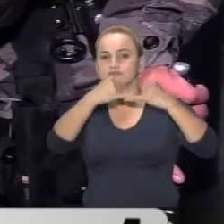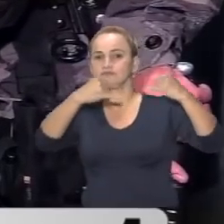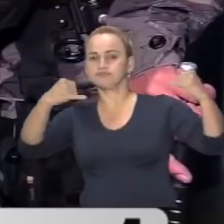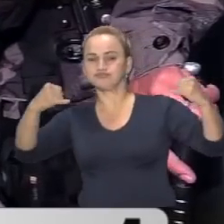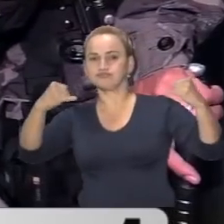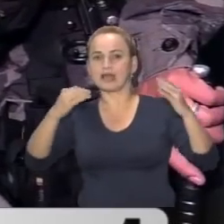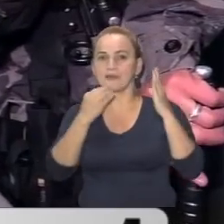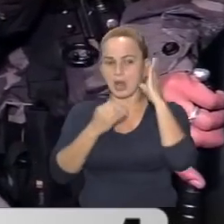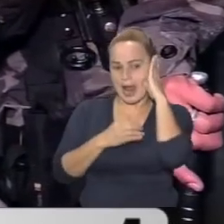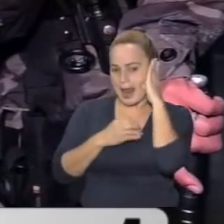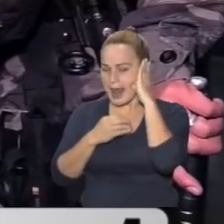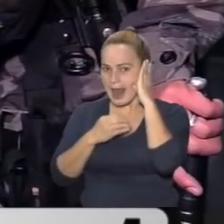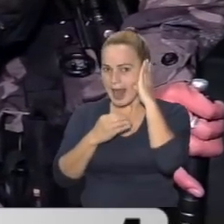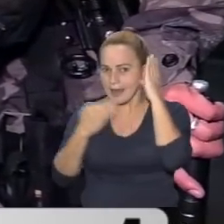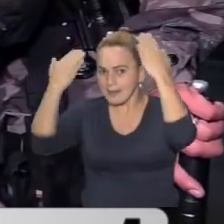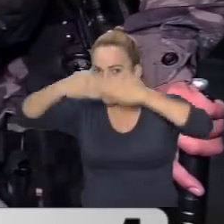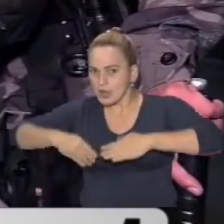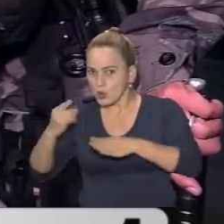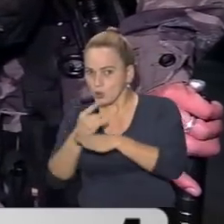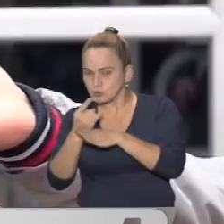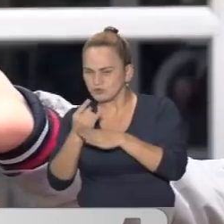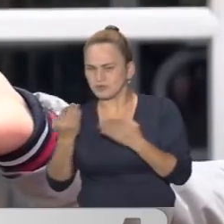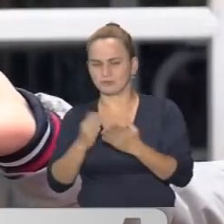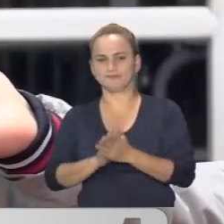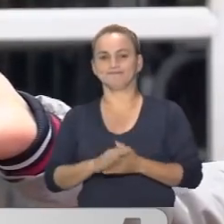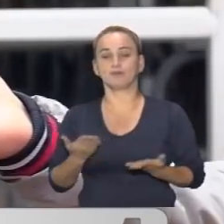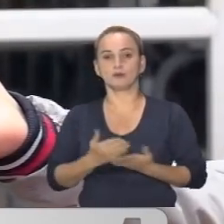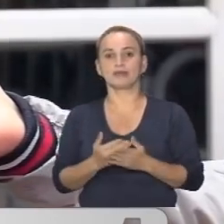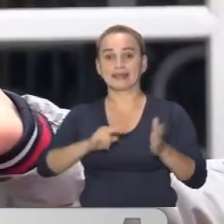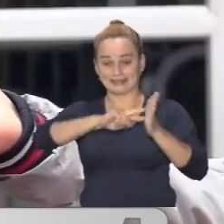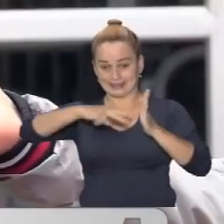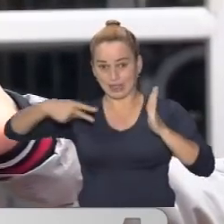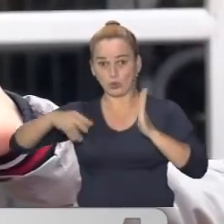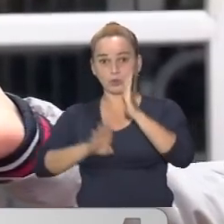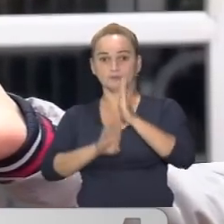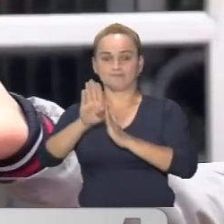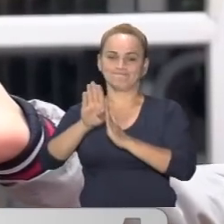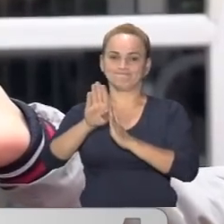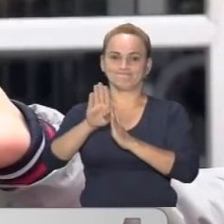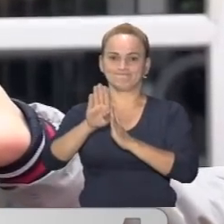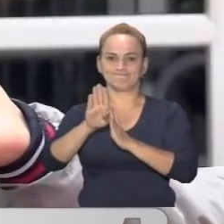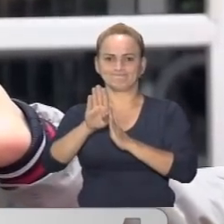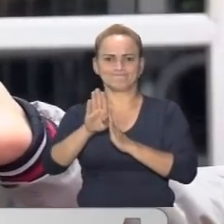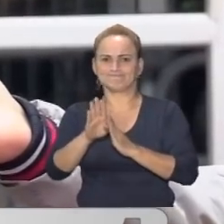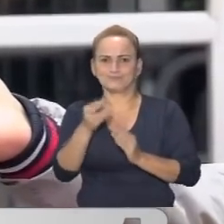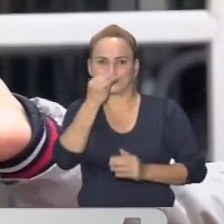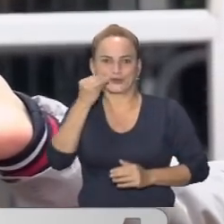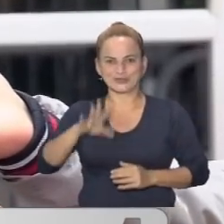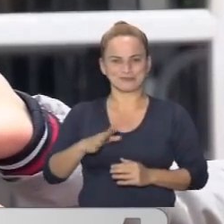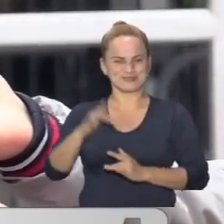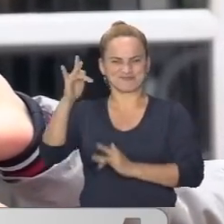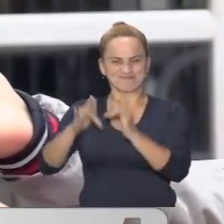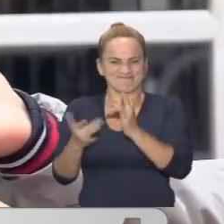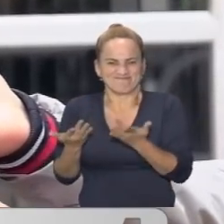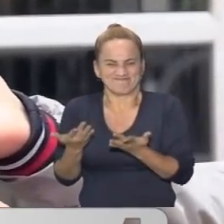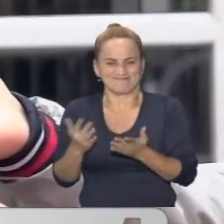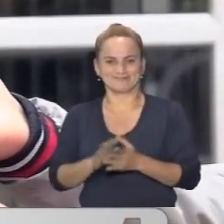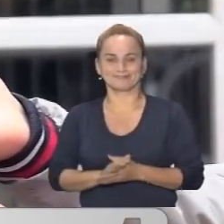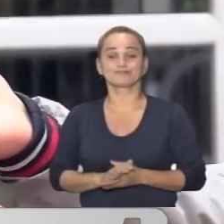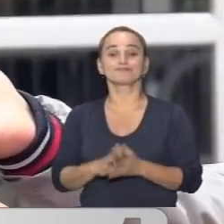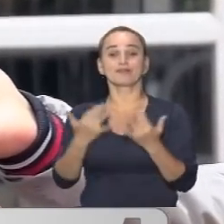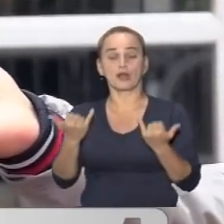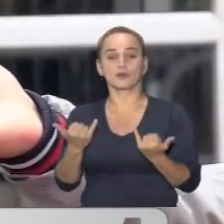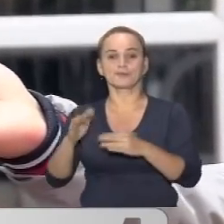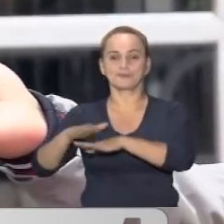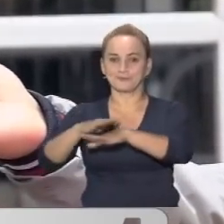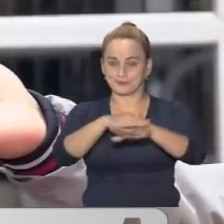estos centros penitenciarios? Frente a ello y el avance de la tecnología, esos no están funcionando adecuadamente. Por eso